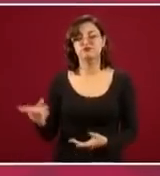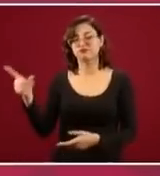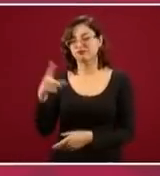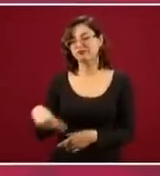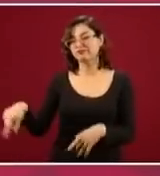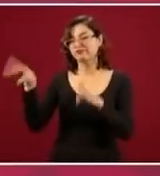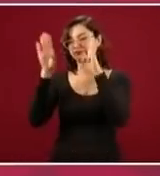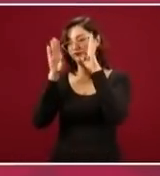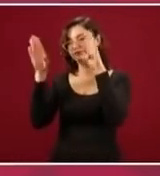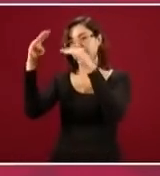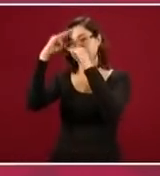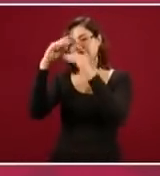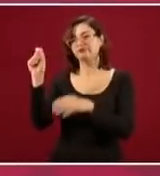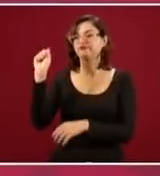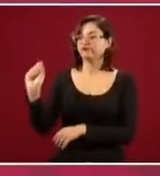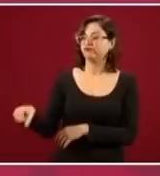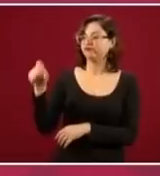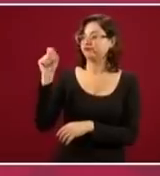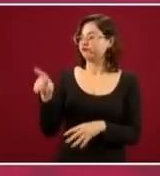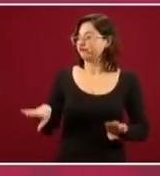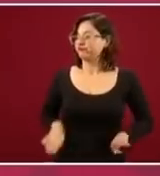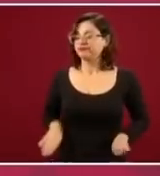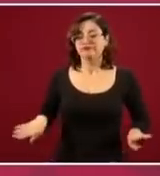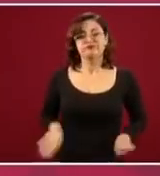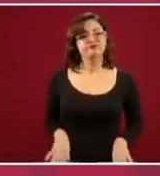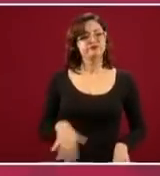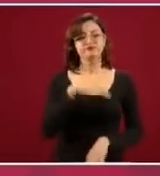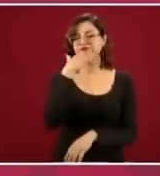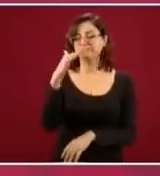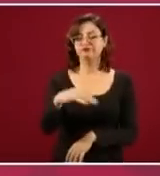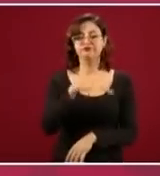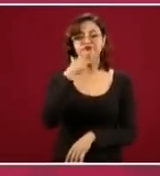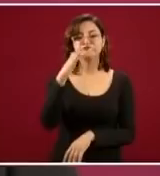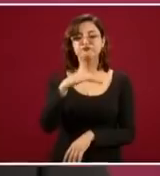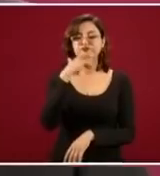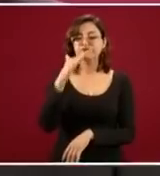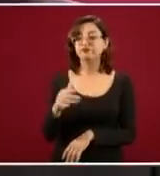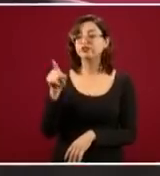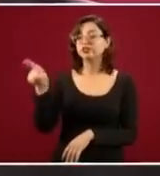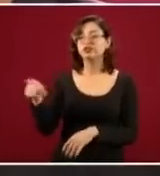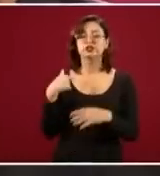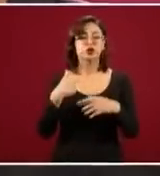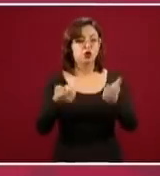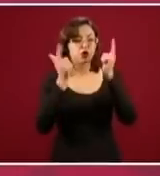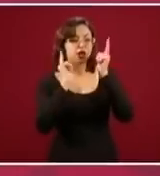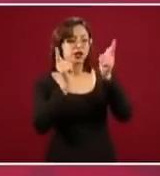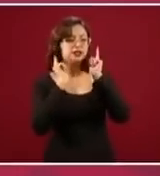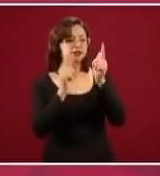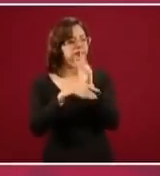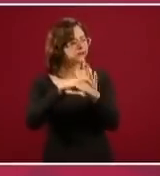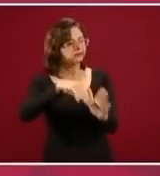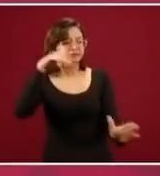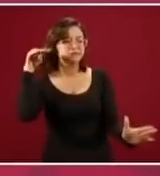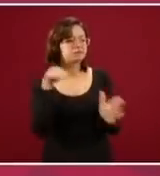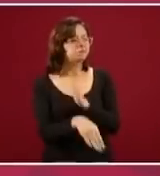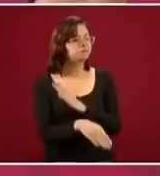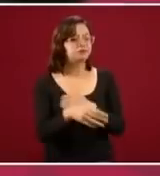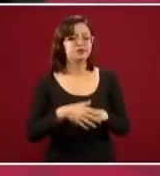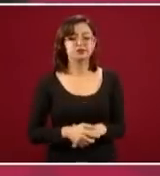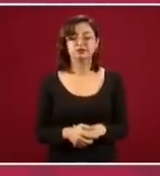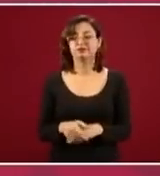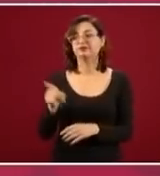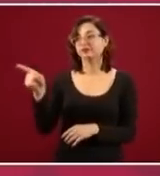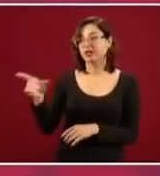conservadores, corruptos, que quisieran que nos fuera mal, están